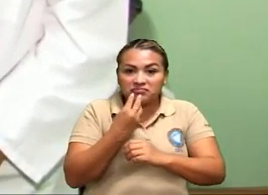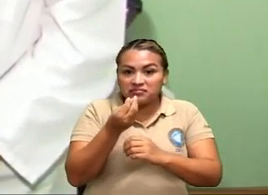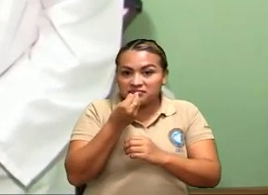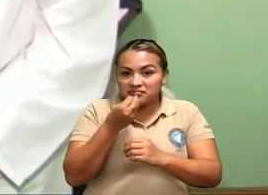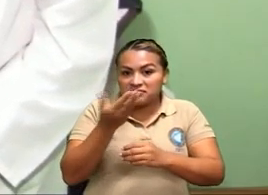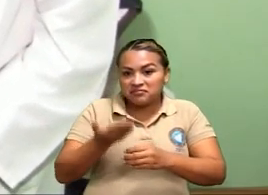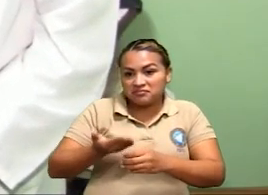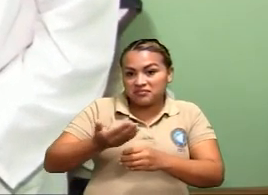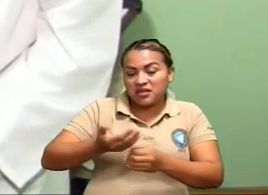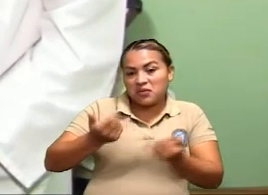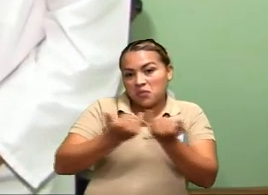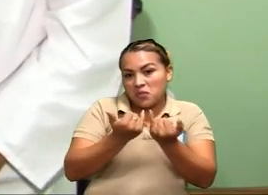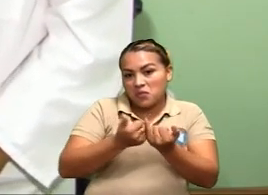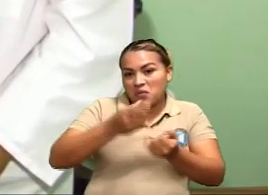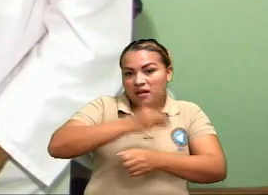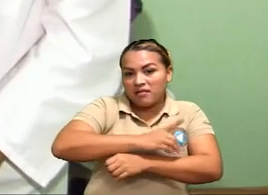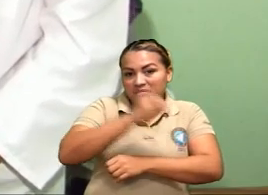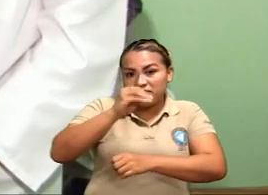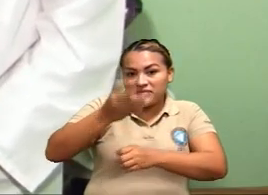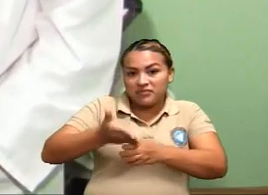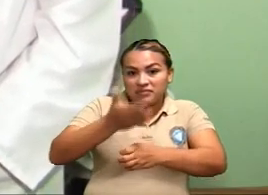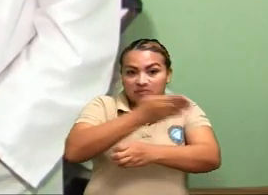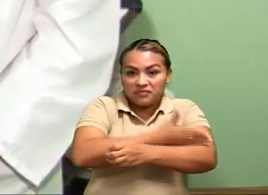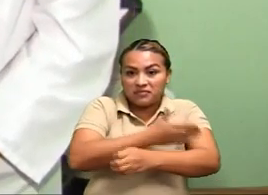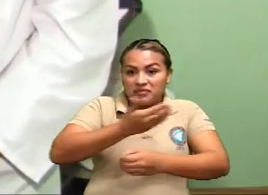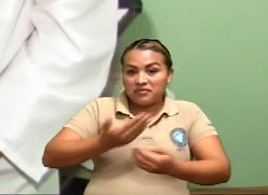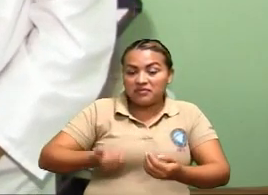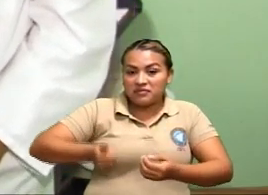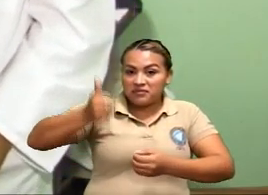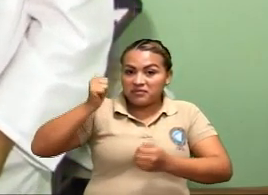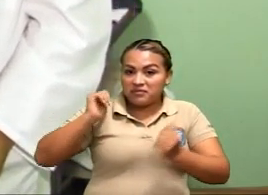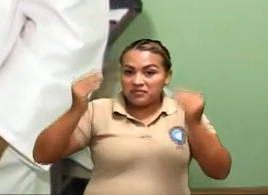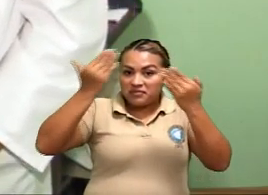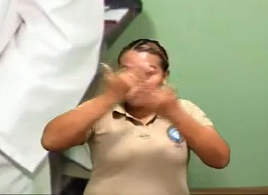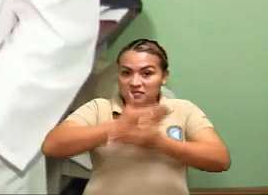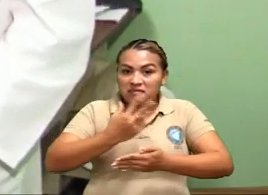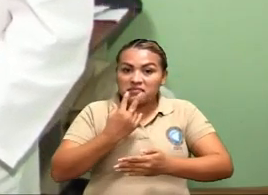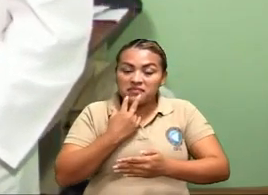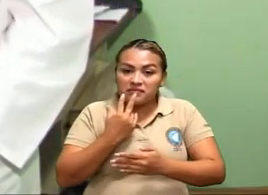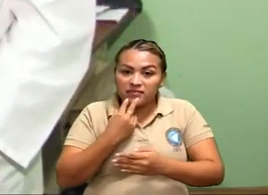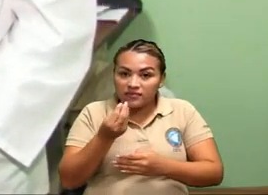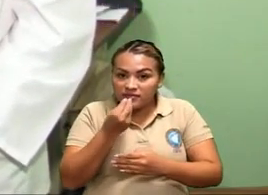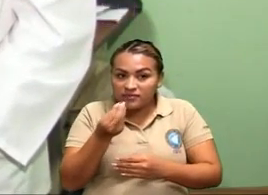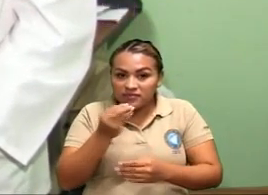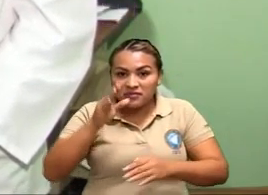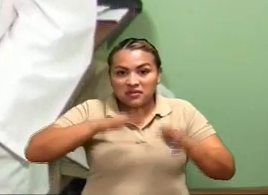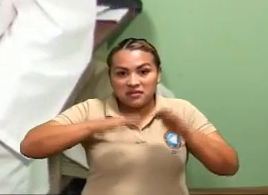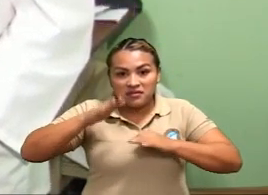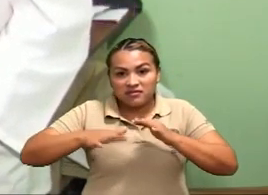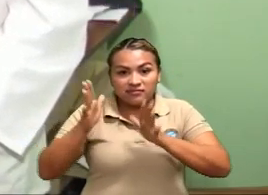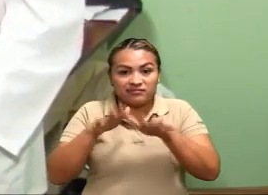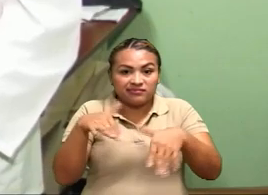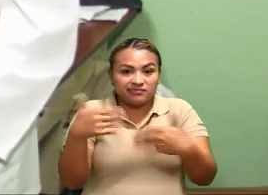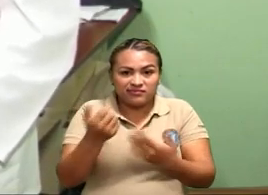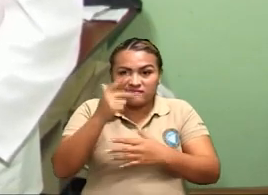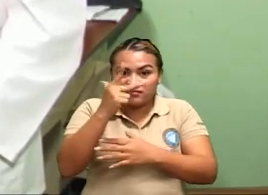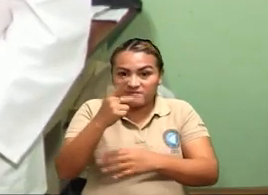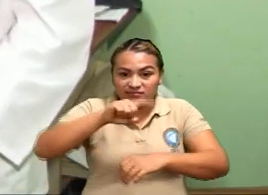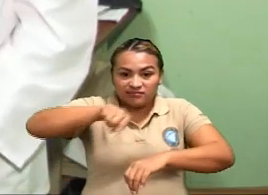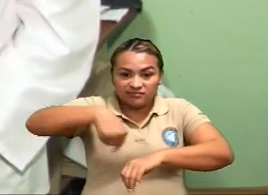más de 8 horas, porque depende de la hora que cenemos, ¿verdad? Si cenamos temprano o hay personas que no cenan y pasamos